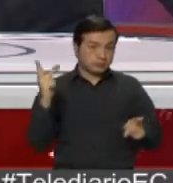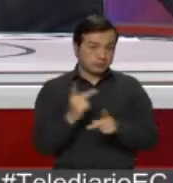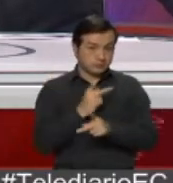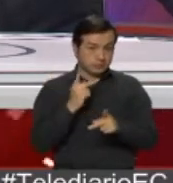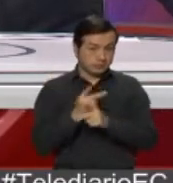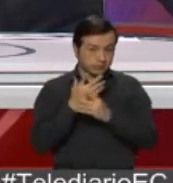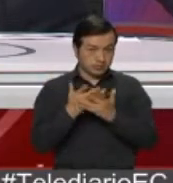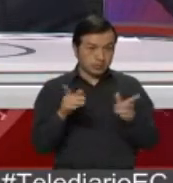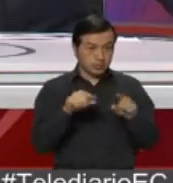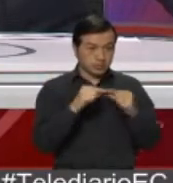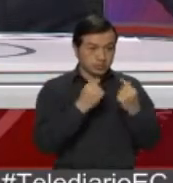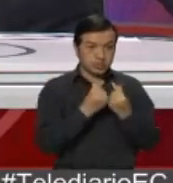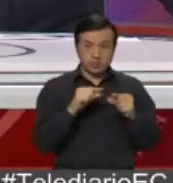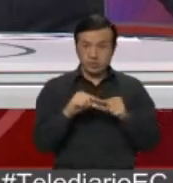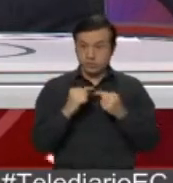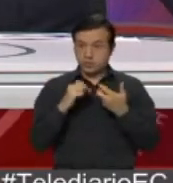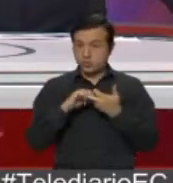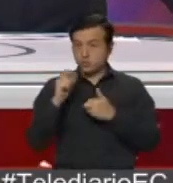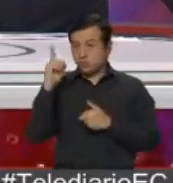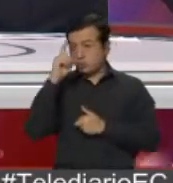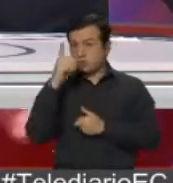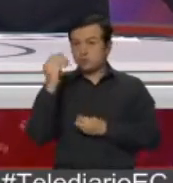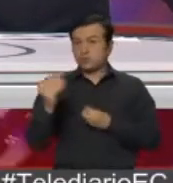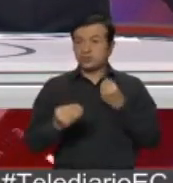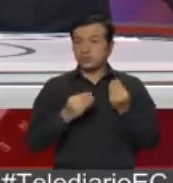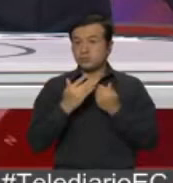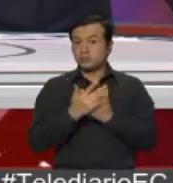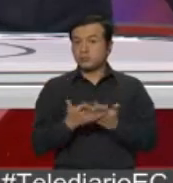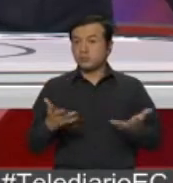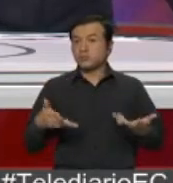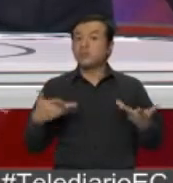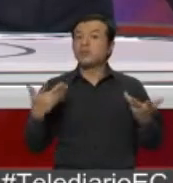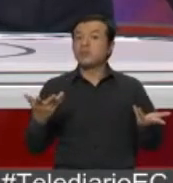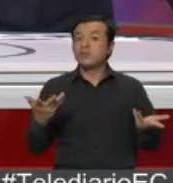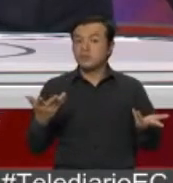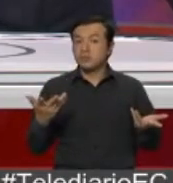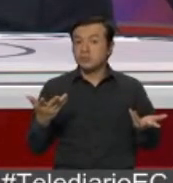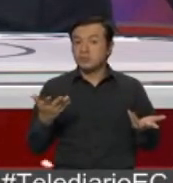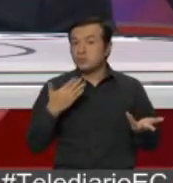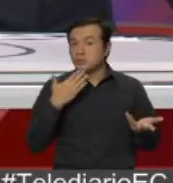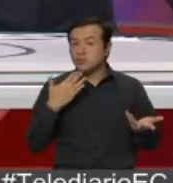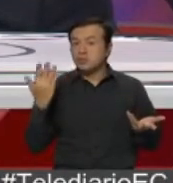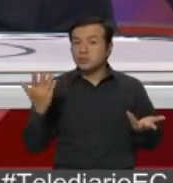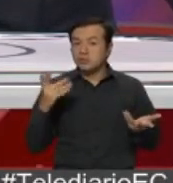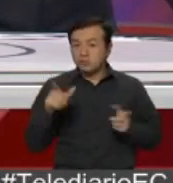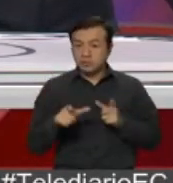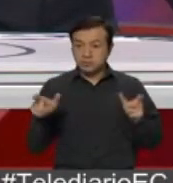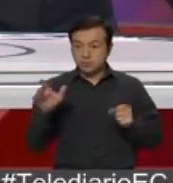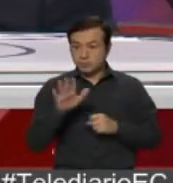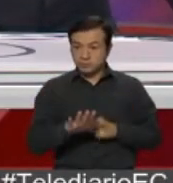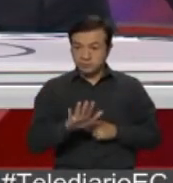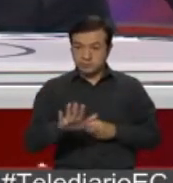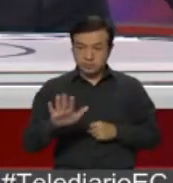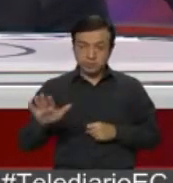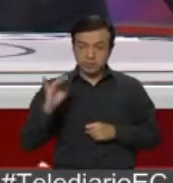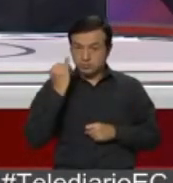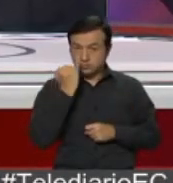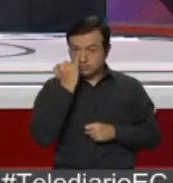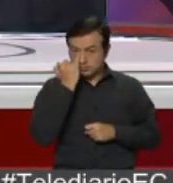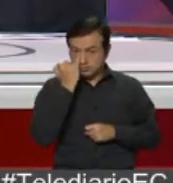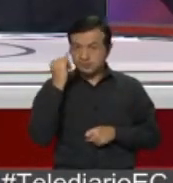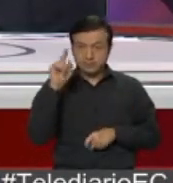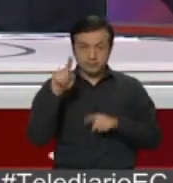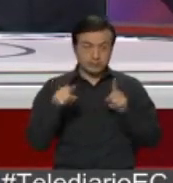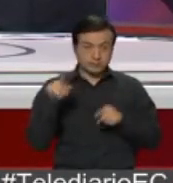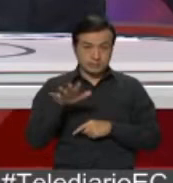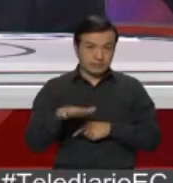estos grupos poblacionales. ¿Qué se está asumiendo para evitar que finalmente las poblaciones indígenas, que son muy reducidas en algunos